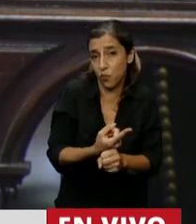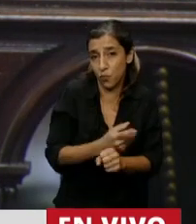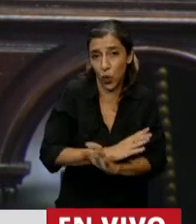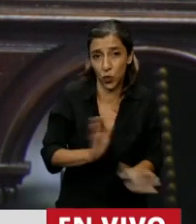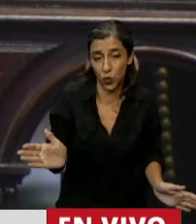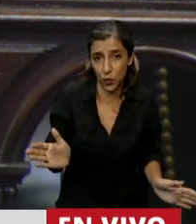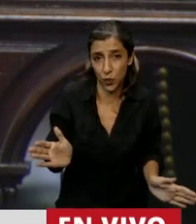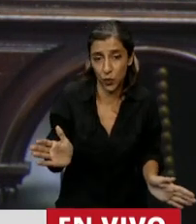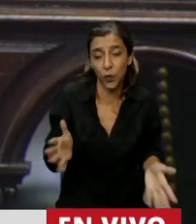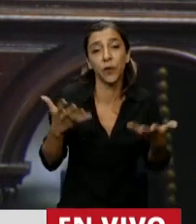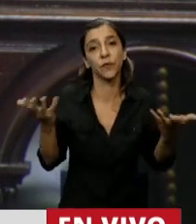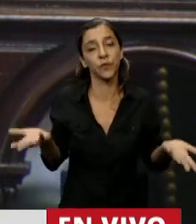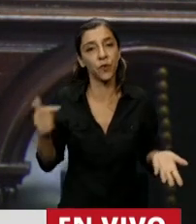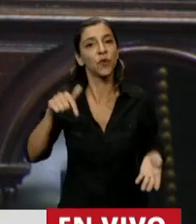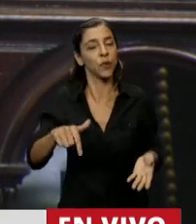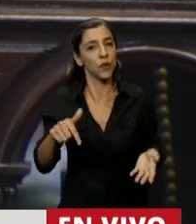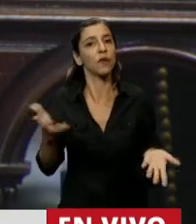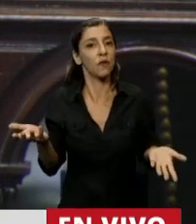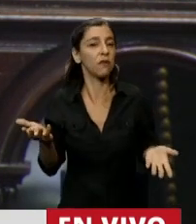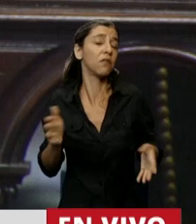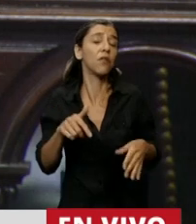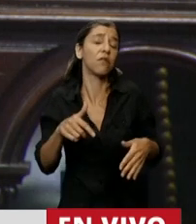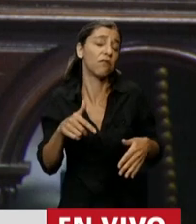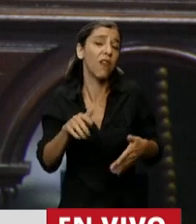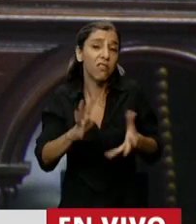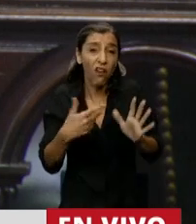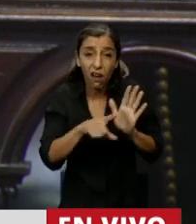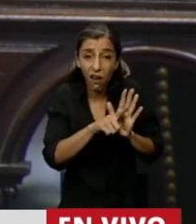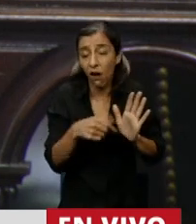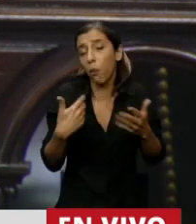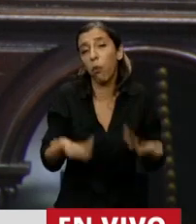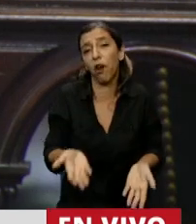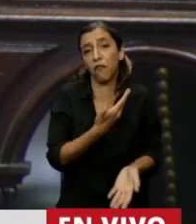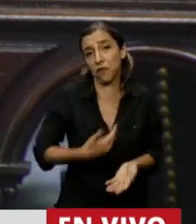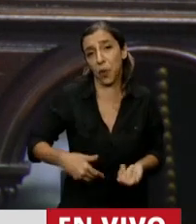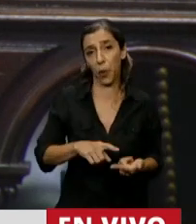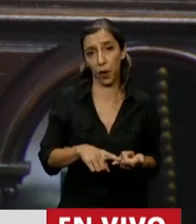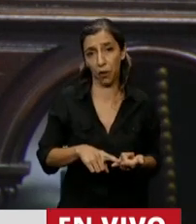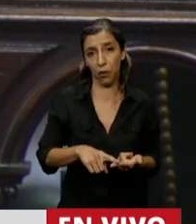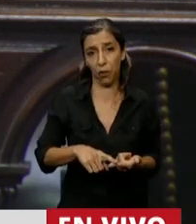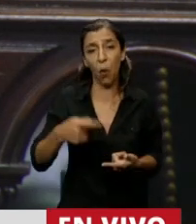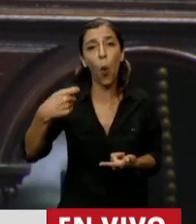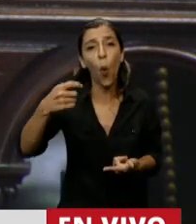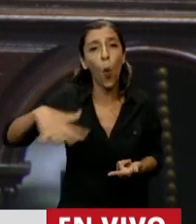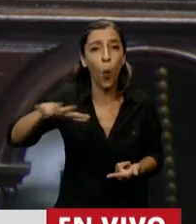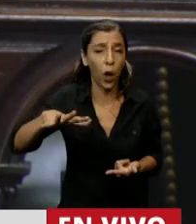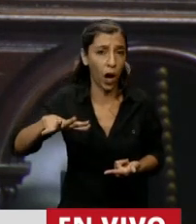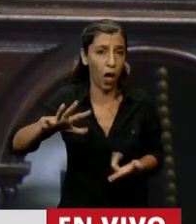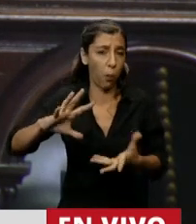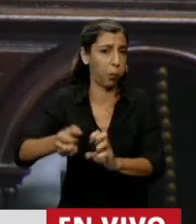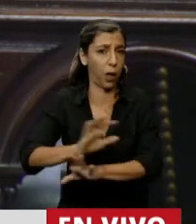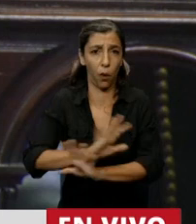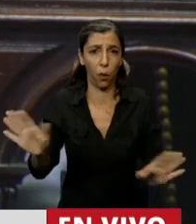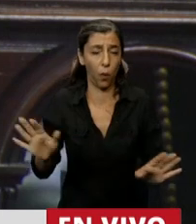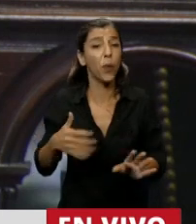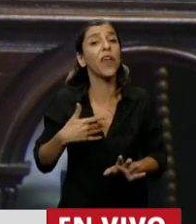Con lo cual, esto beneficia al gobierno, perjudica a los jubilados y además perjudica a la